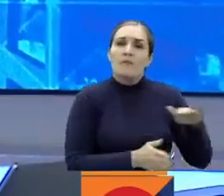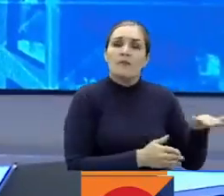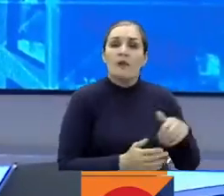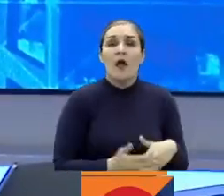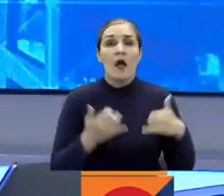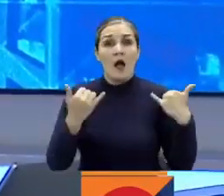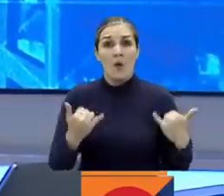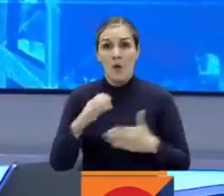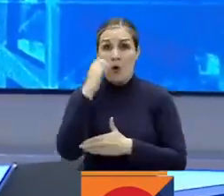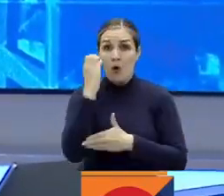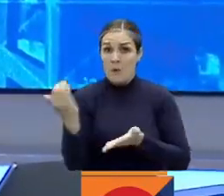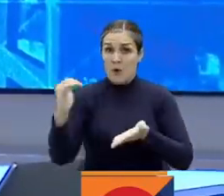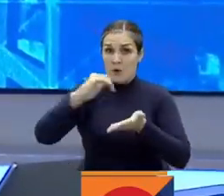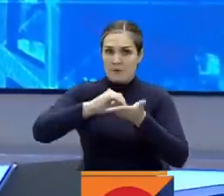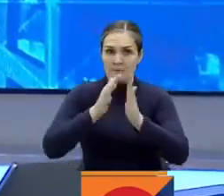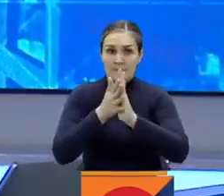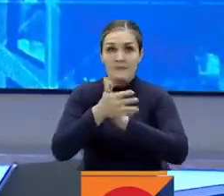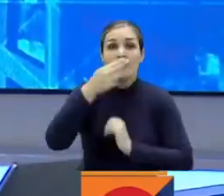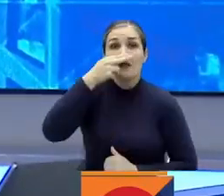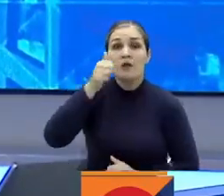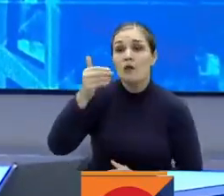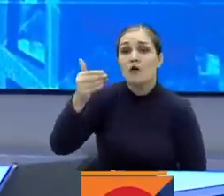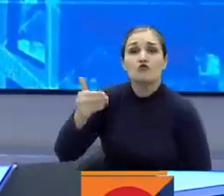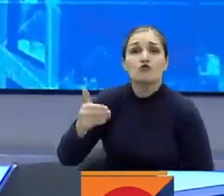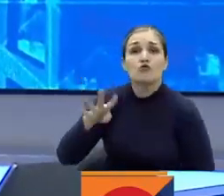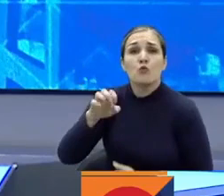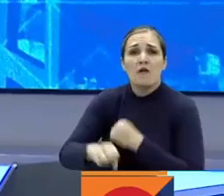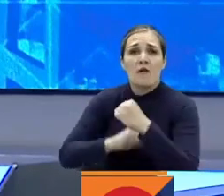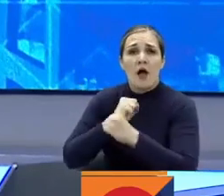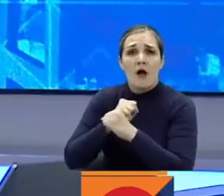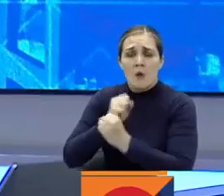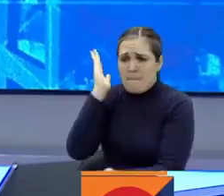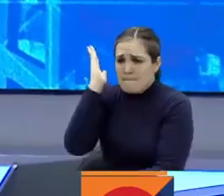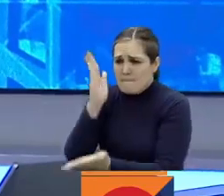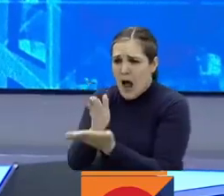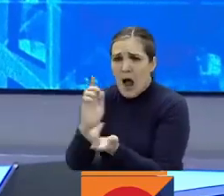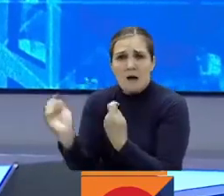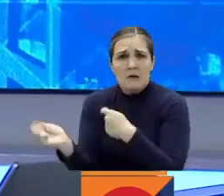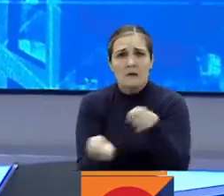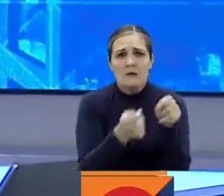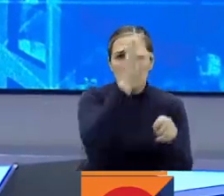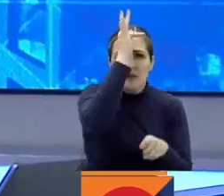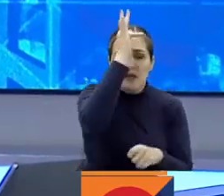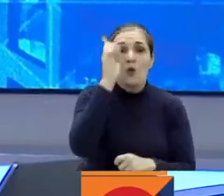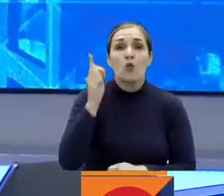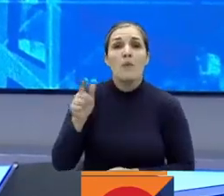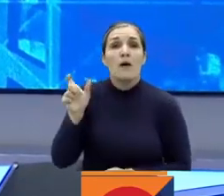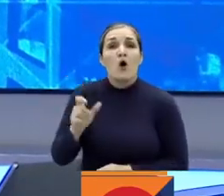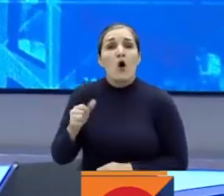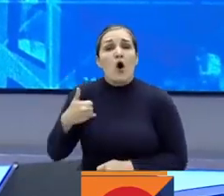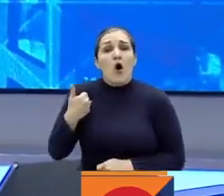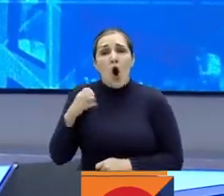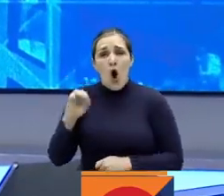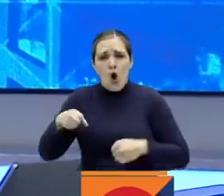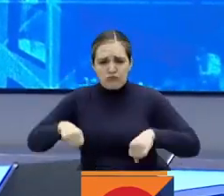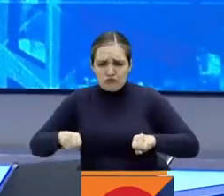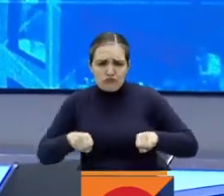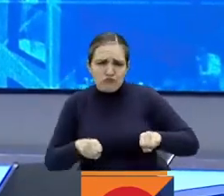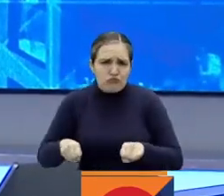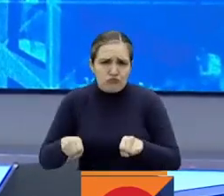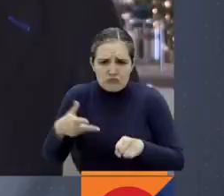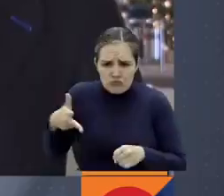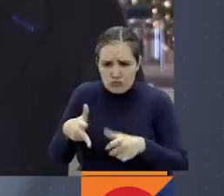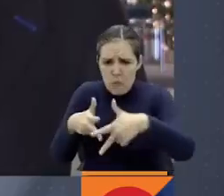Regresamos al país porque una niña de 9 años se encuentra hospitalizada luego de ser atropellada por un joven motociclista en el sur oriente de